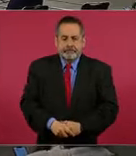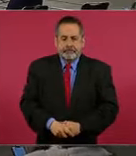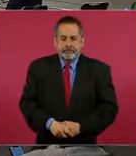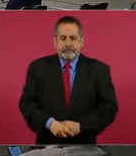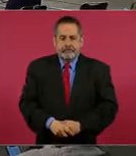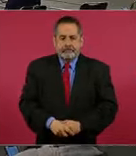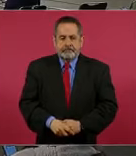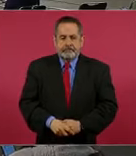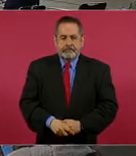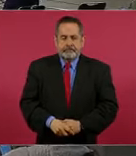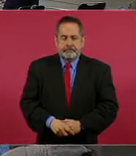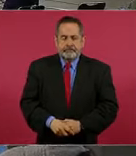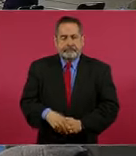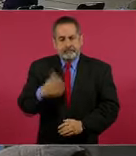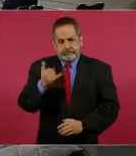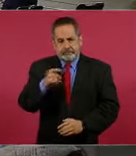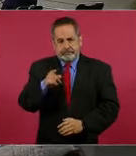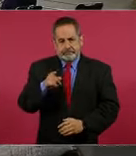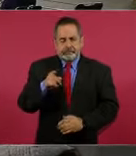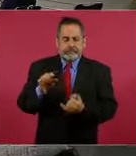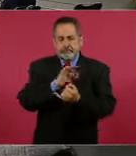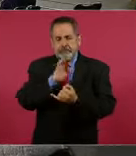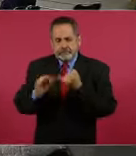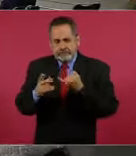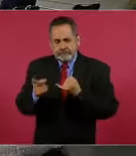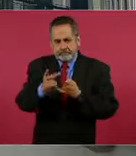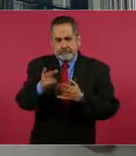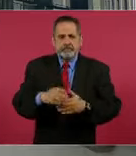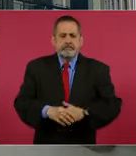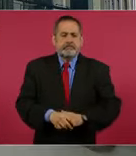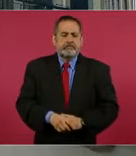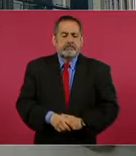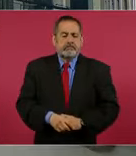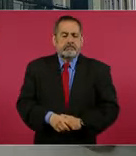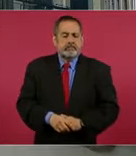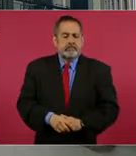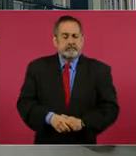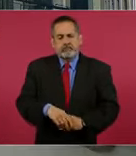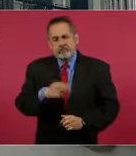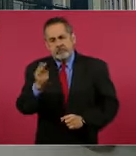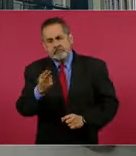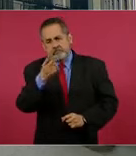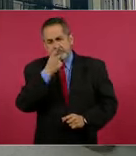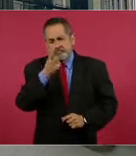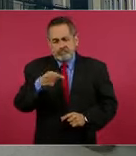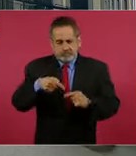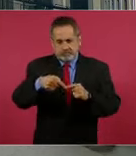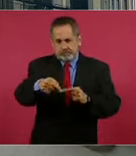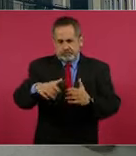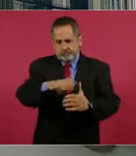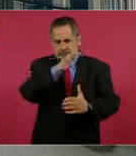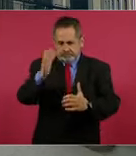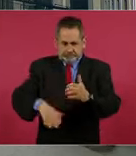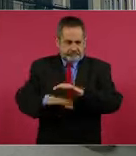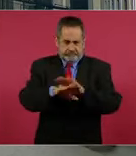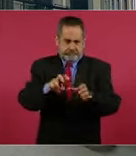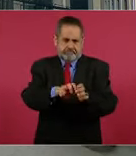Bueno, ya, y bueno, y finalmente, usted dice que terminando su mandato se va a